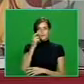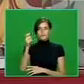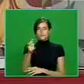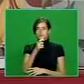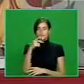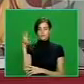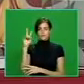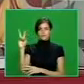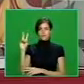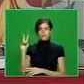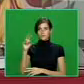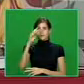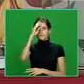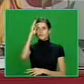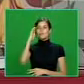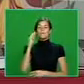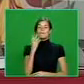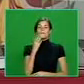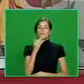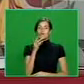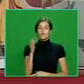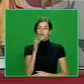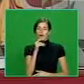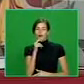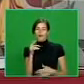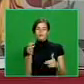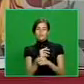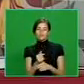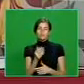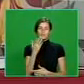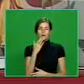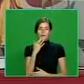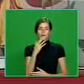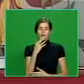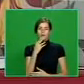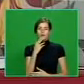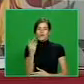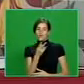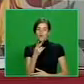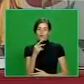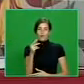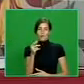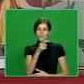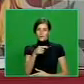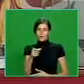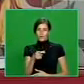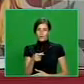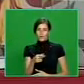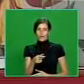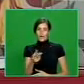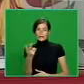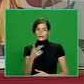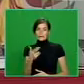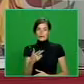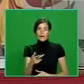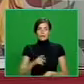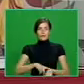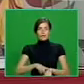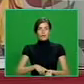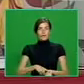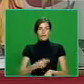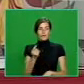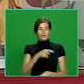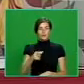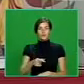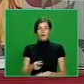Venezuela si no hubiéramos descubierto a estos dos sicarios a tiempo y los sicarios